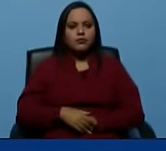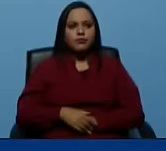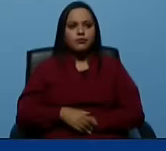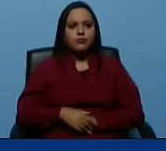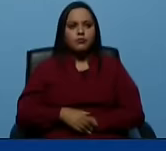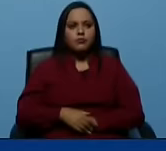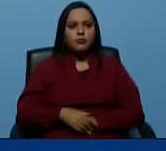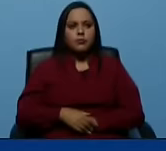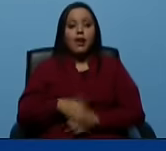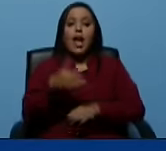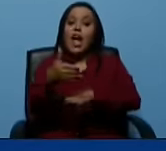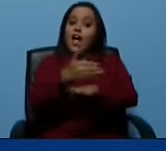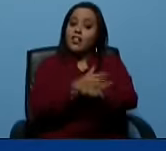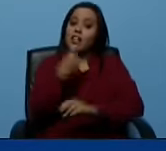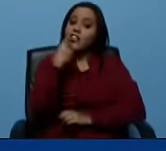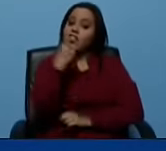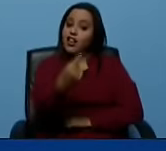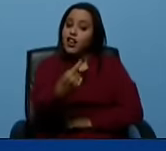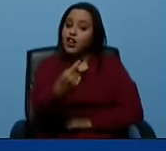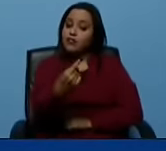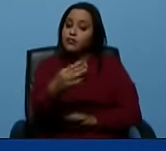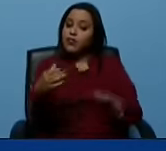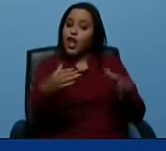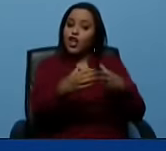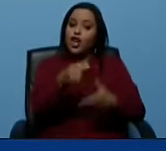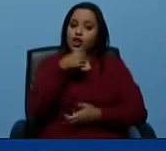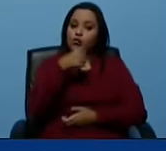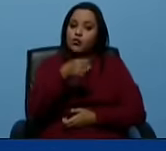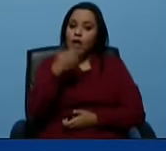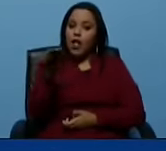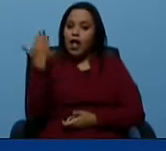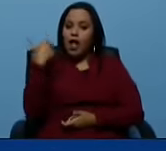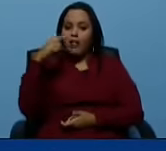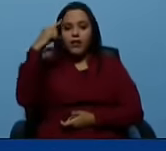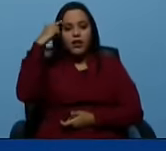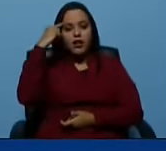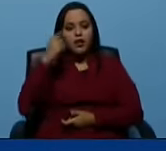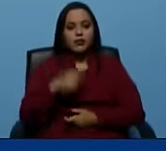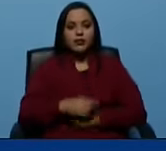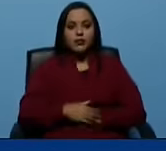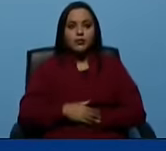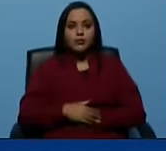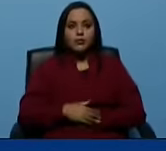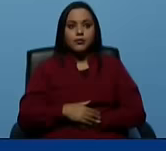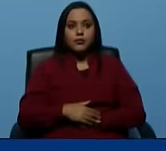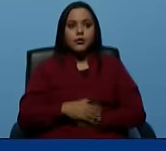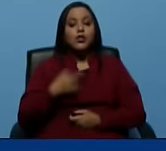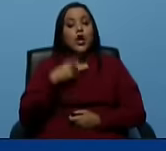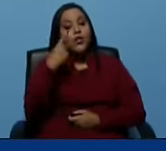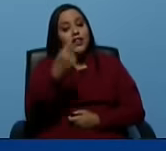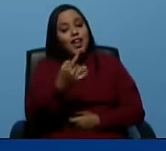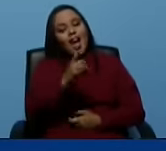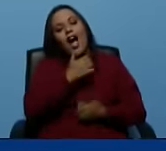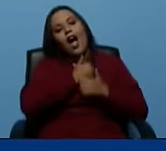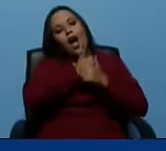Ya se los dije en la rueda de prensa que tuvimos en estos días. Se los dije con cariño.